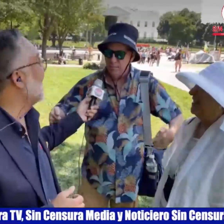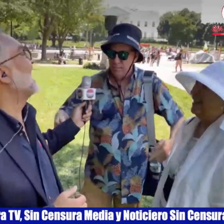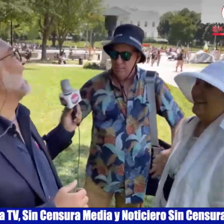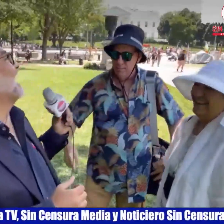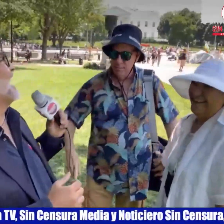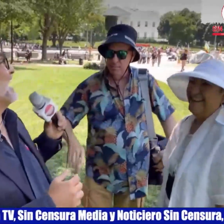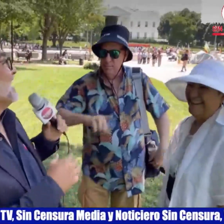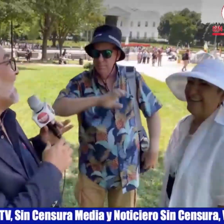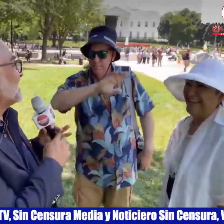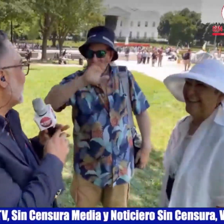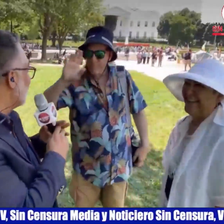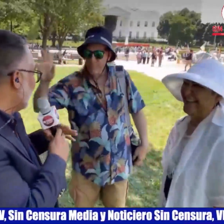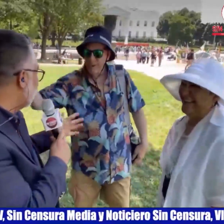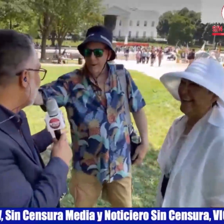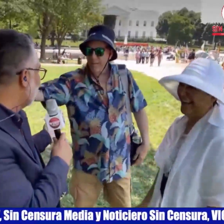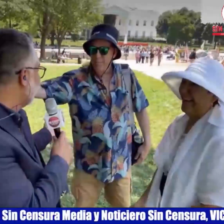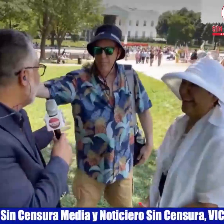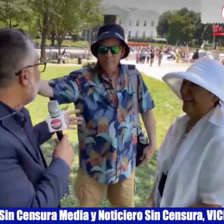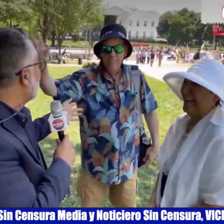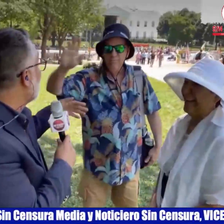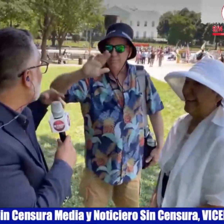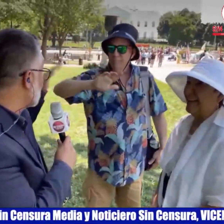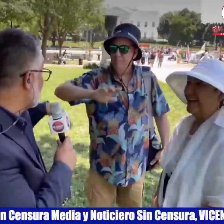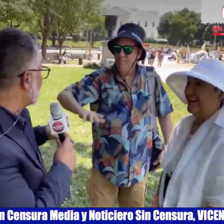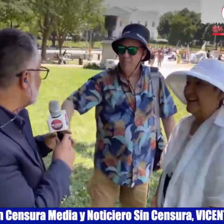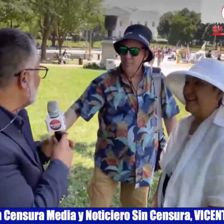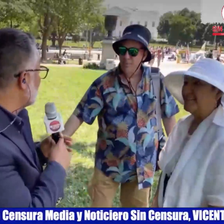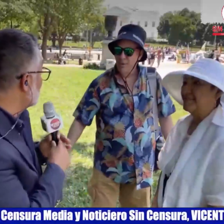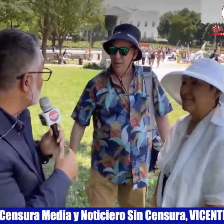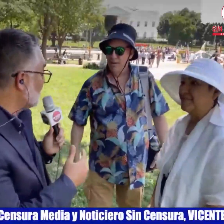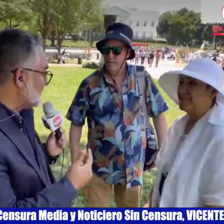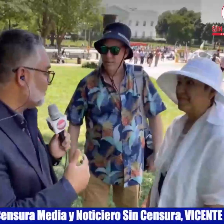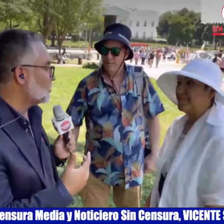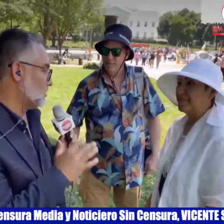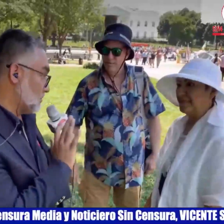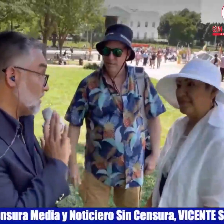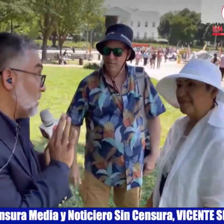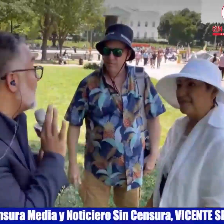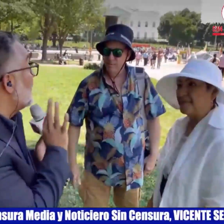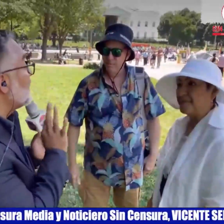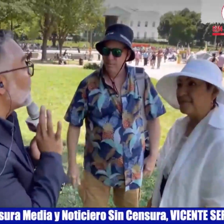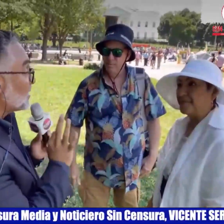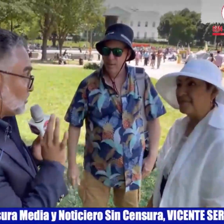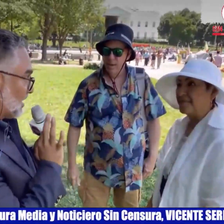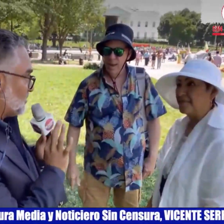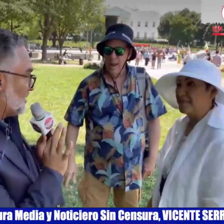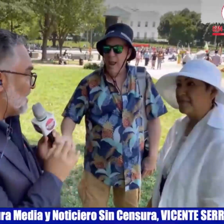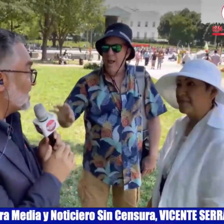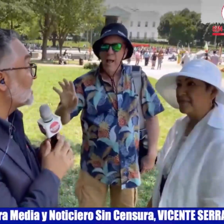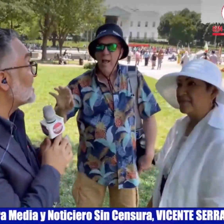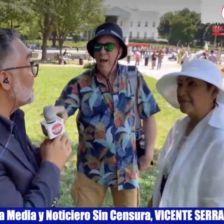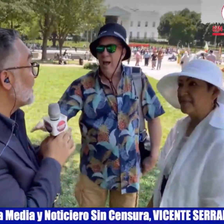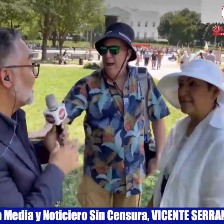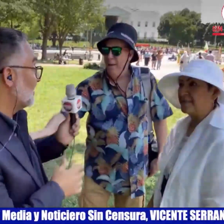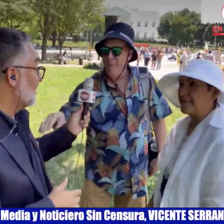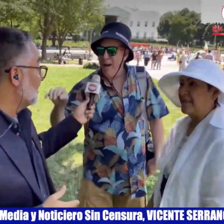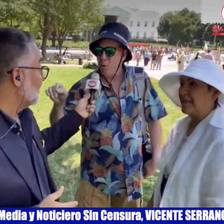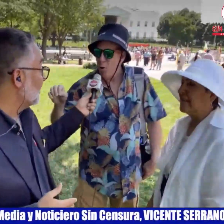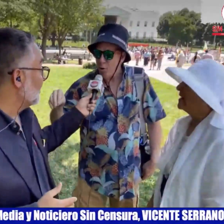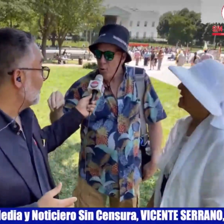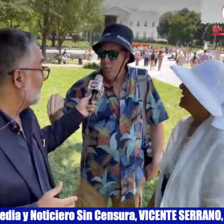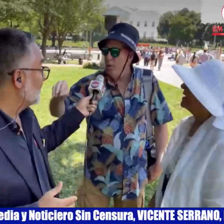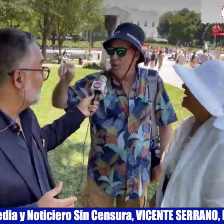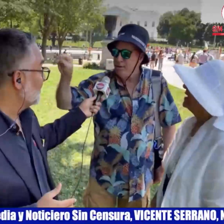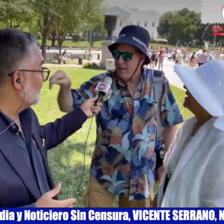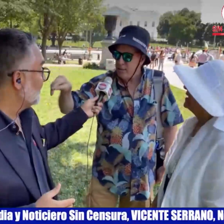chin. Chin chin. Oiga, por cierto, algunos paisanos, le voy a tocar un tema sensible.